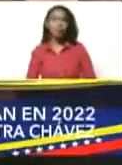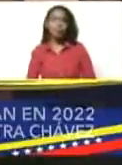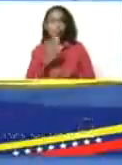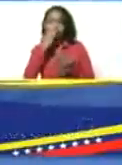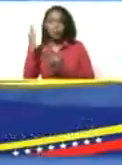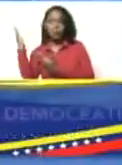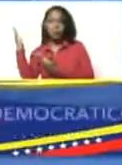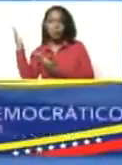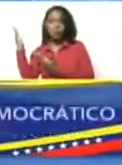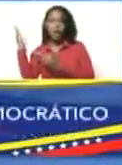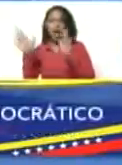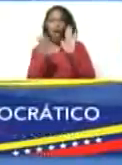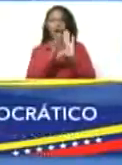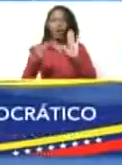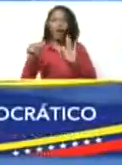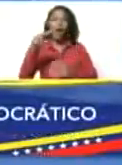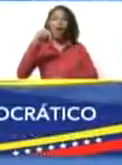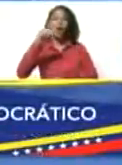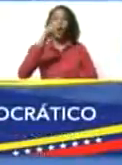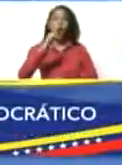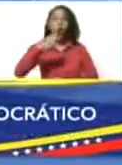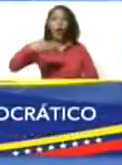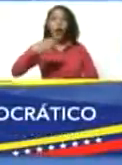la constituyente Noelí Pocaterra,